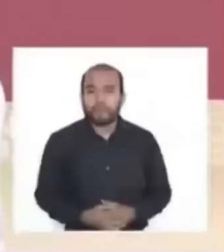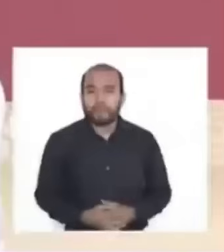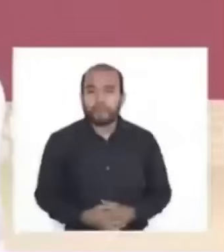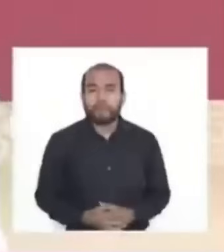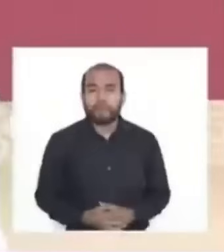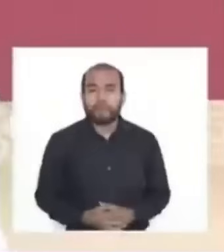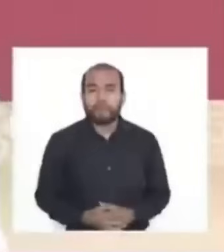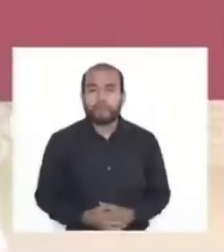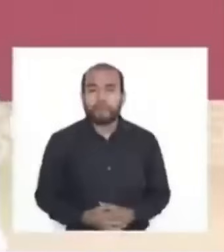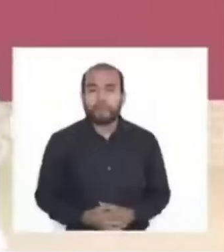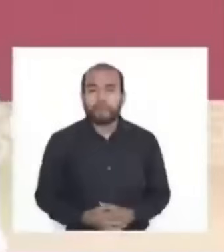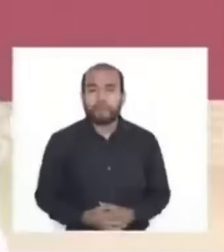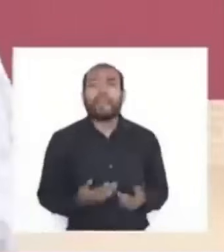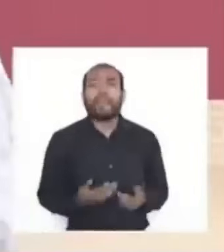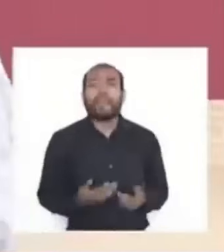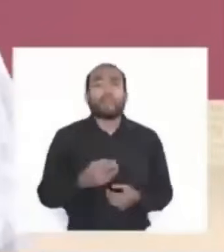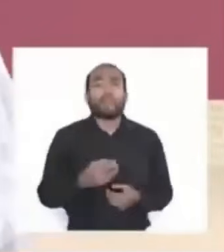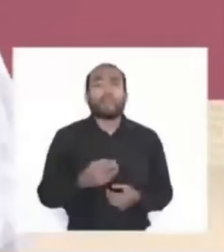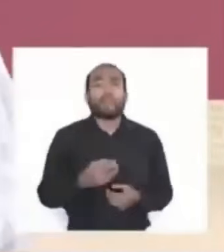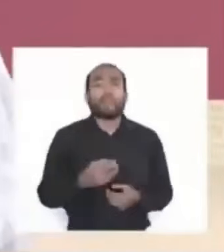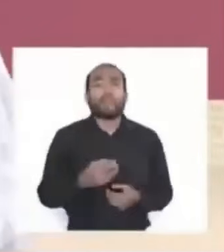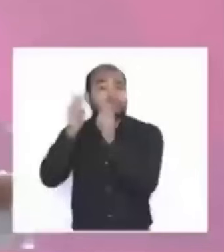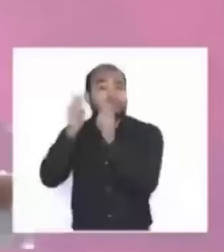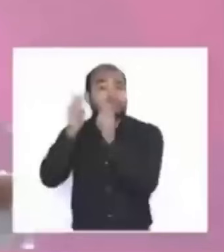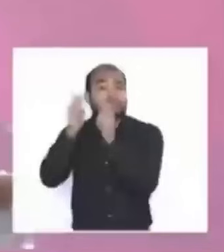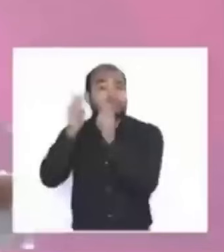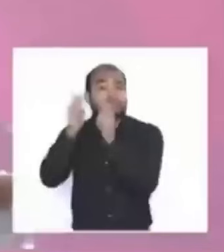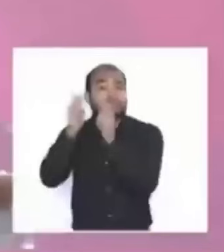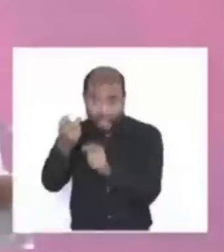¿Y cuándo se ha reconocido ese trabajo?